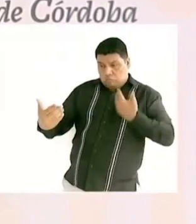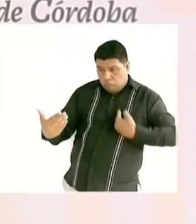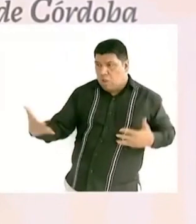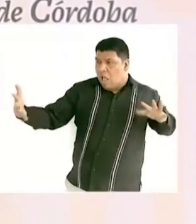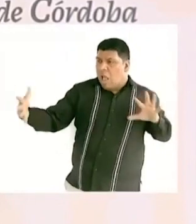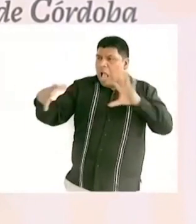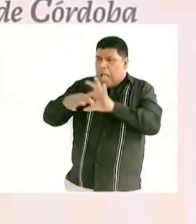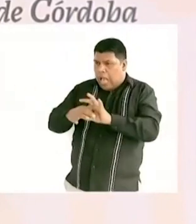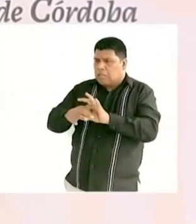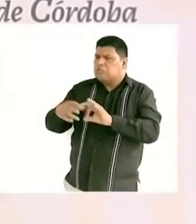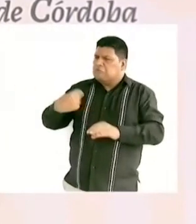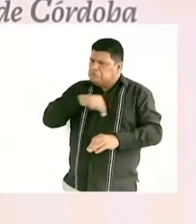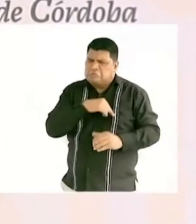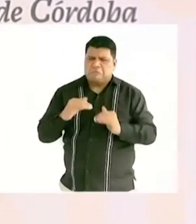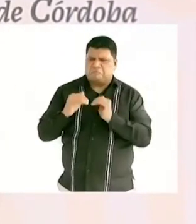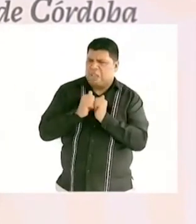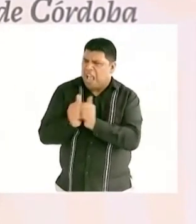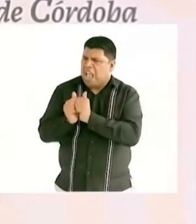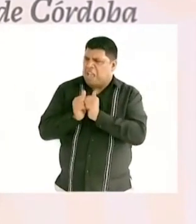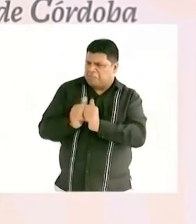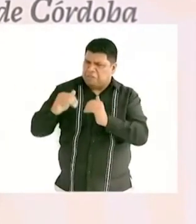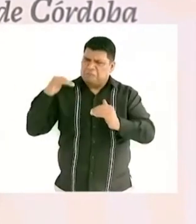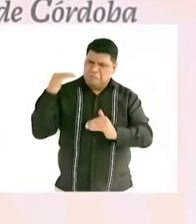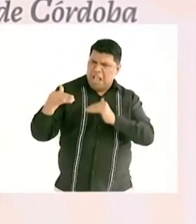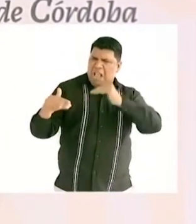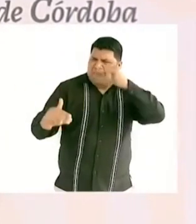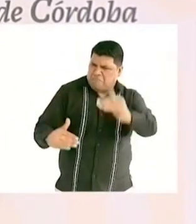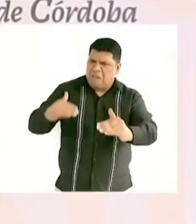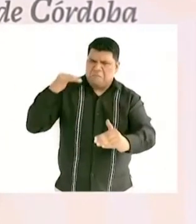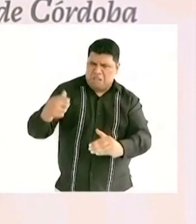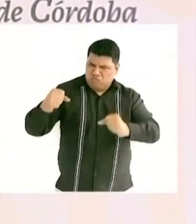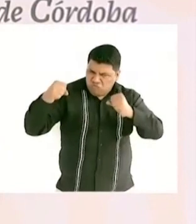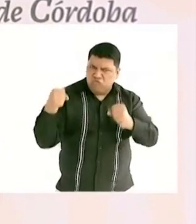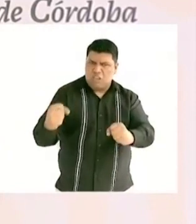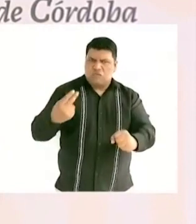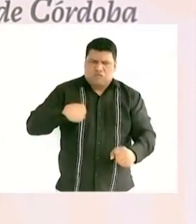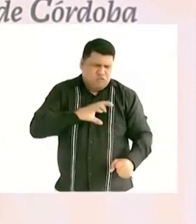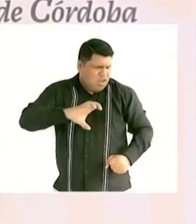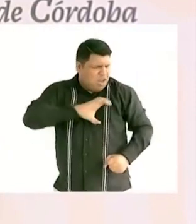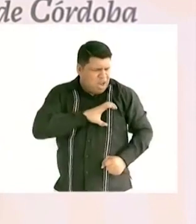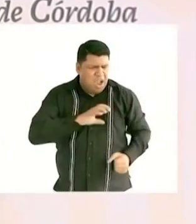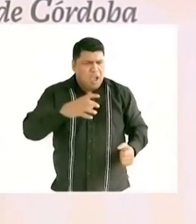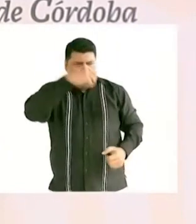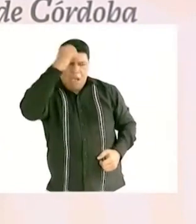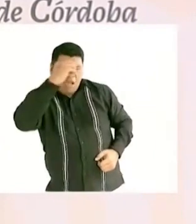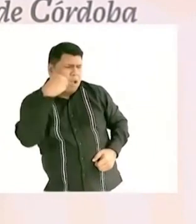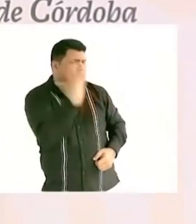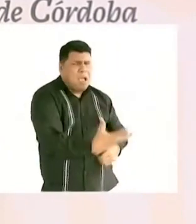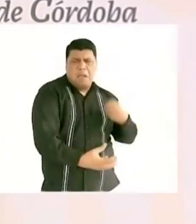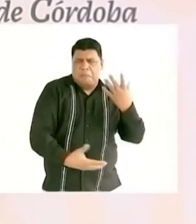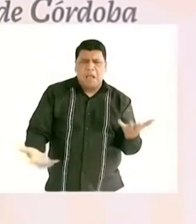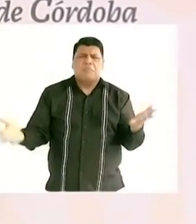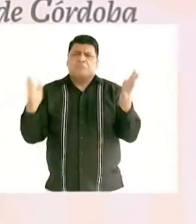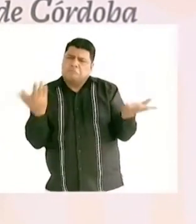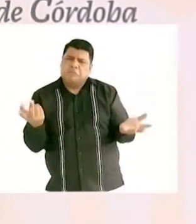avanzar de manera firme propositiva y fraterna en el proyecto de